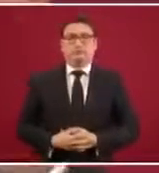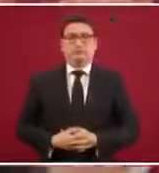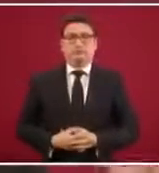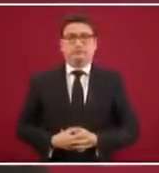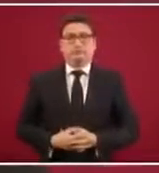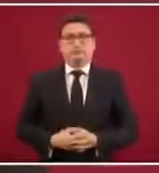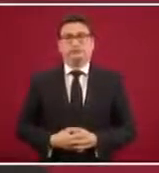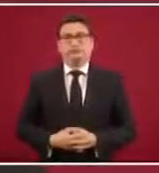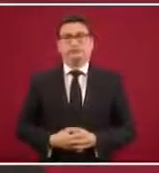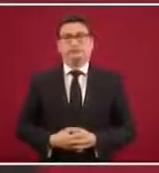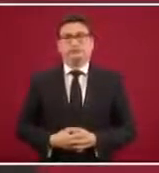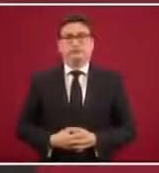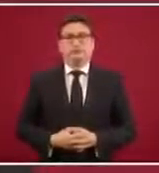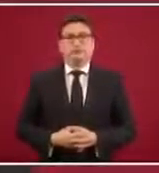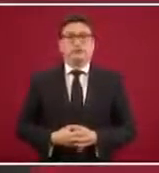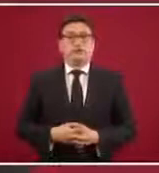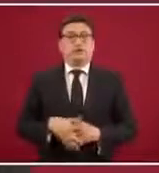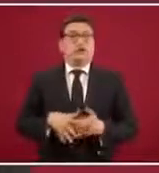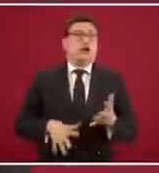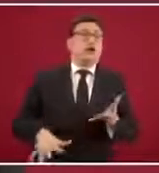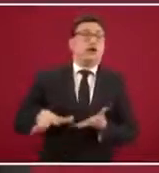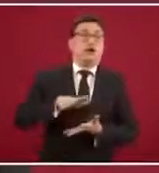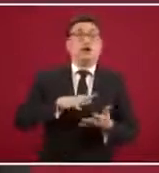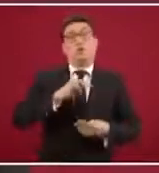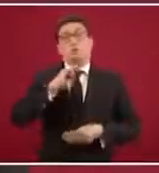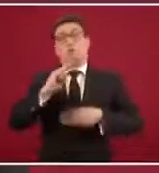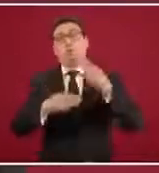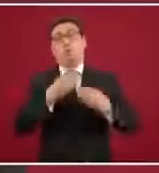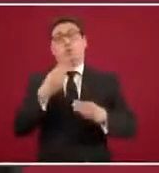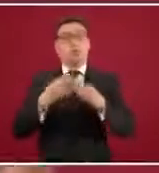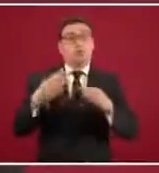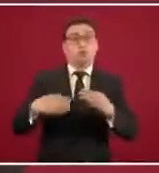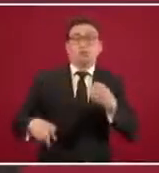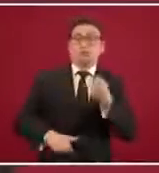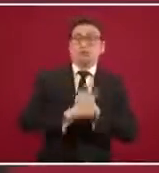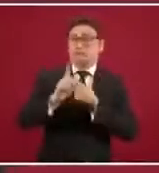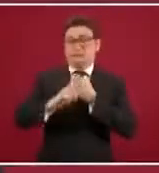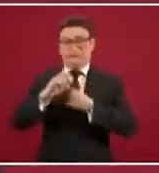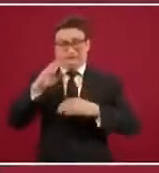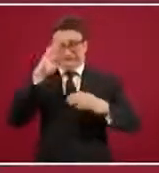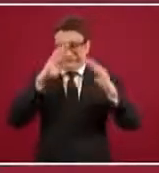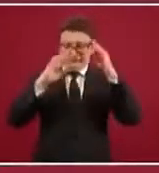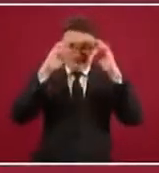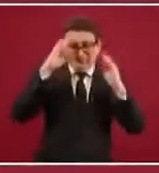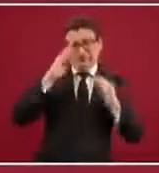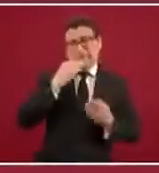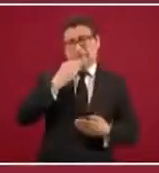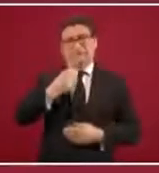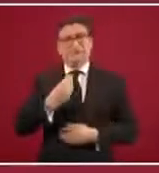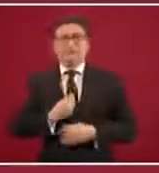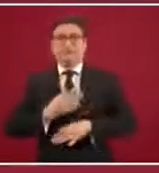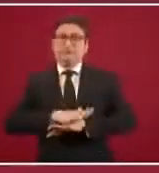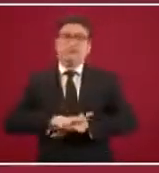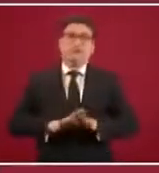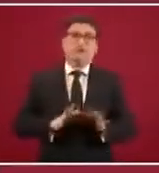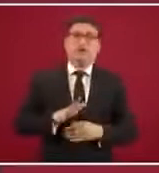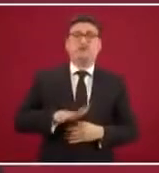Es una crisis mundial y no hay más que hacer